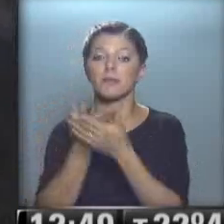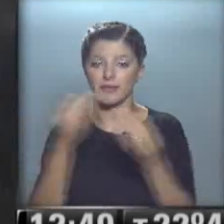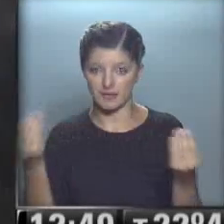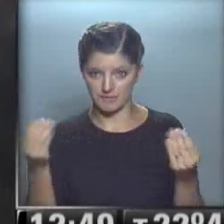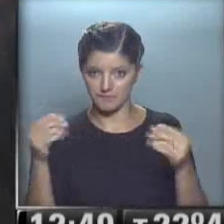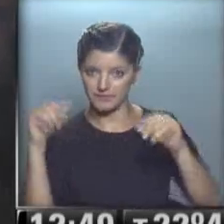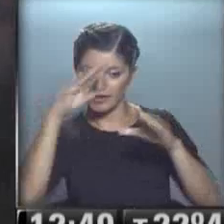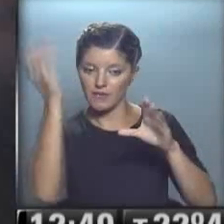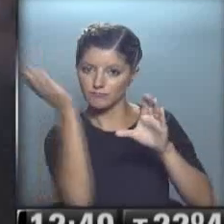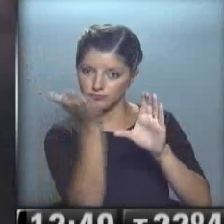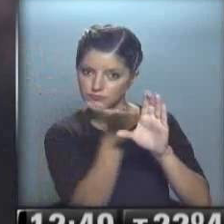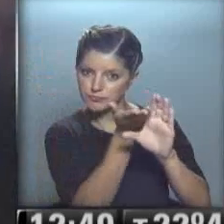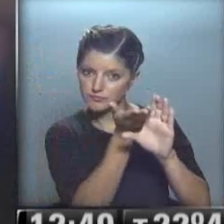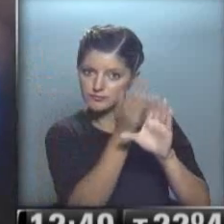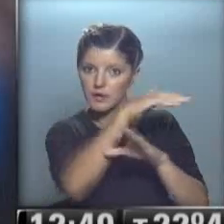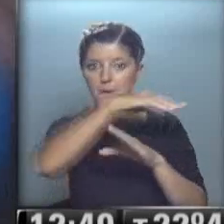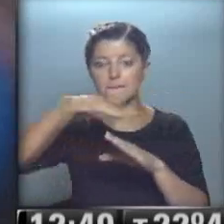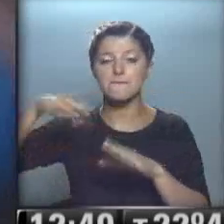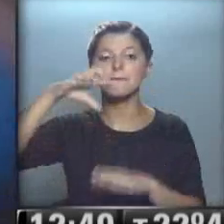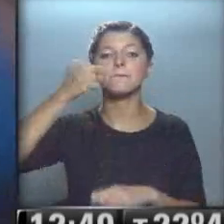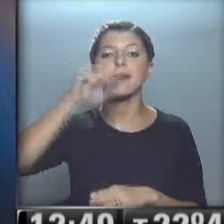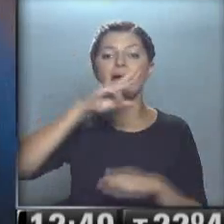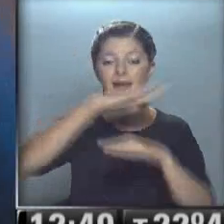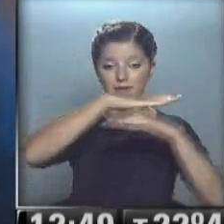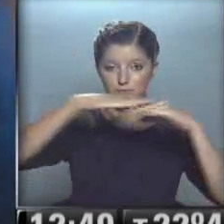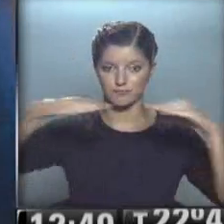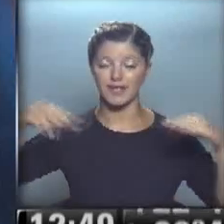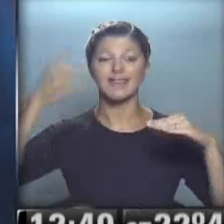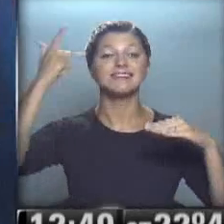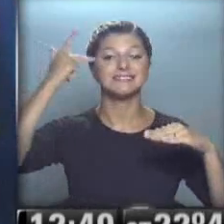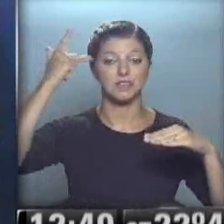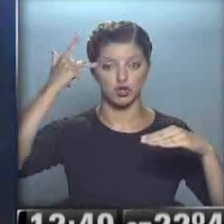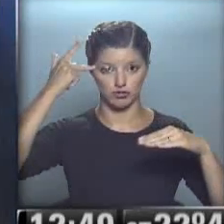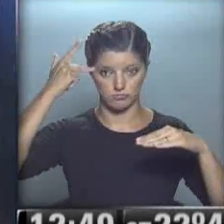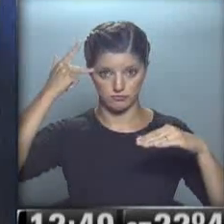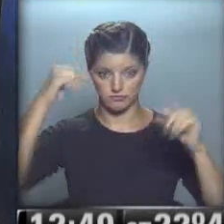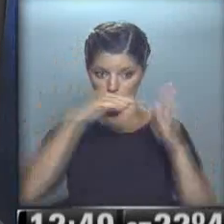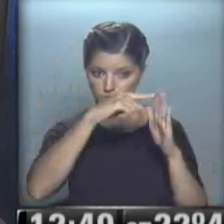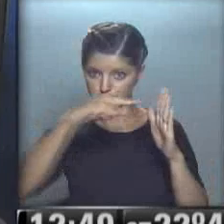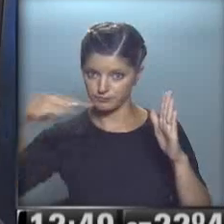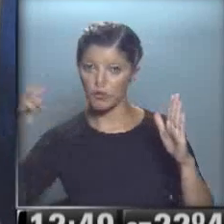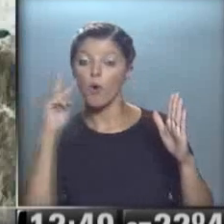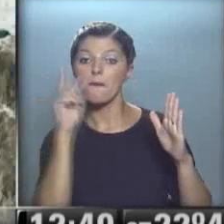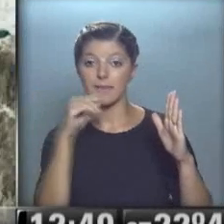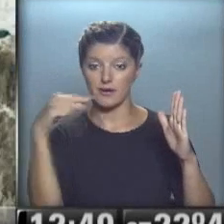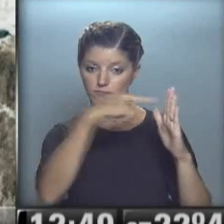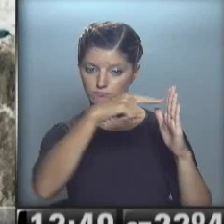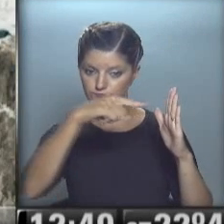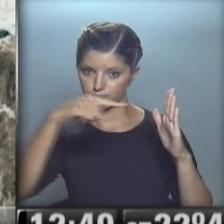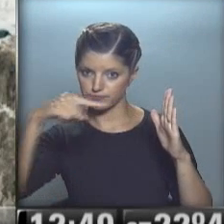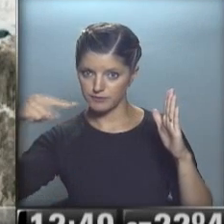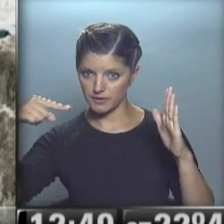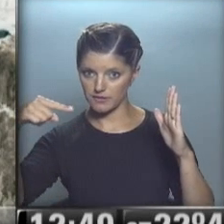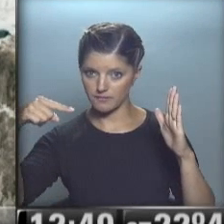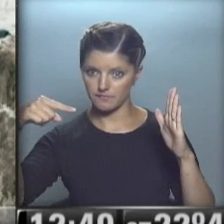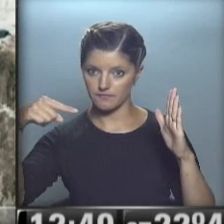división pase por el Paralelo 18 o sea acompaña el Paralelo 18 como ustedes pueden ver con esta